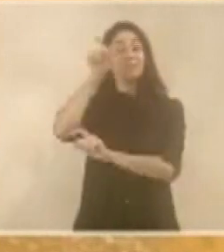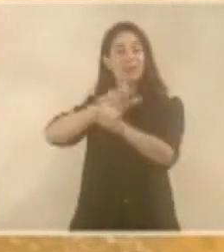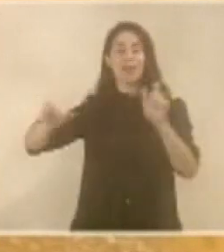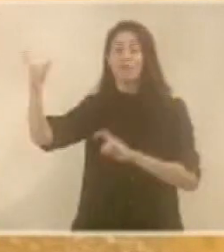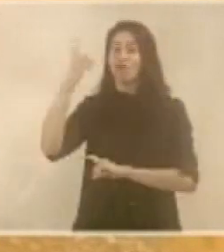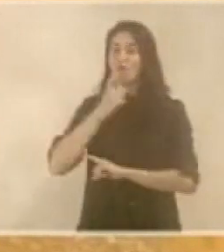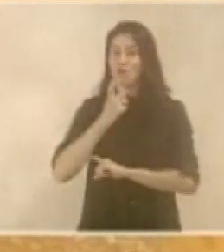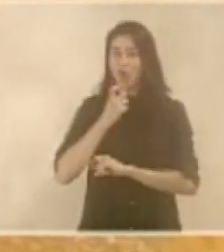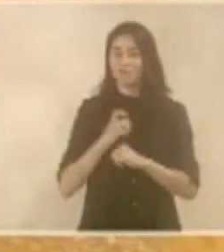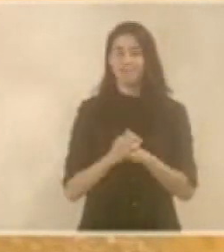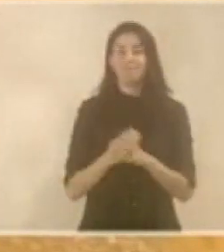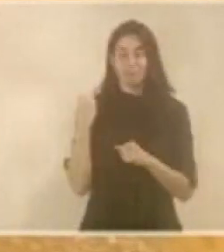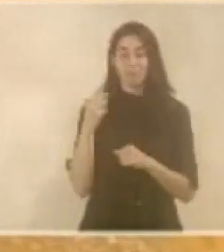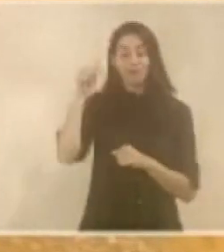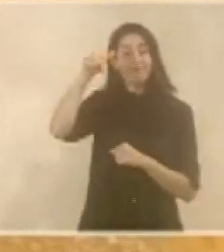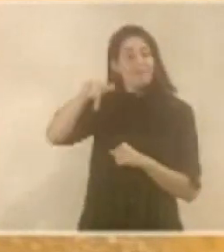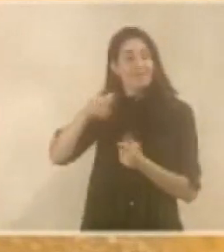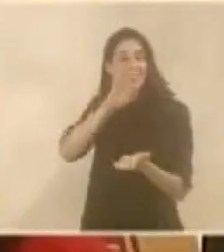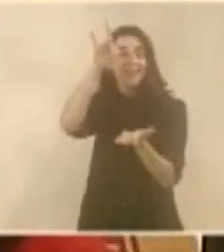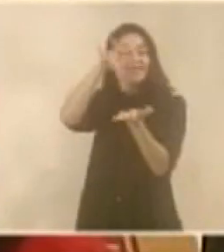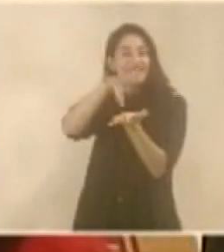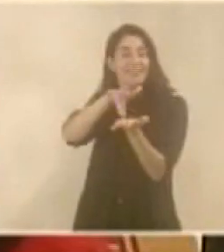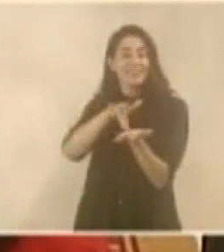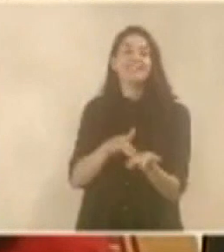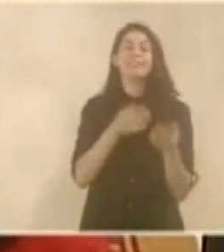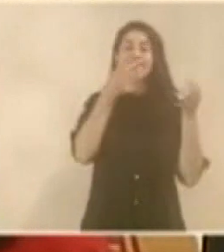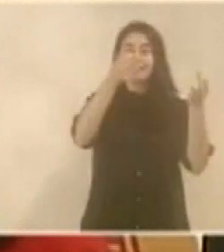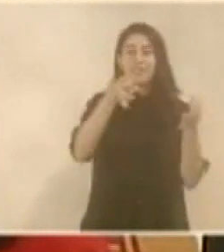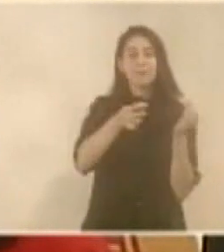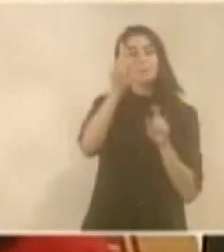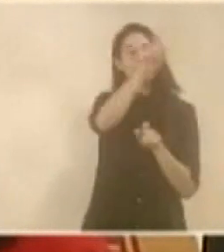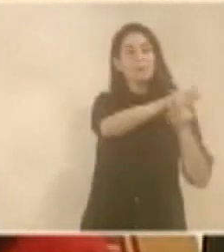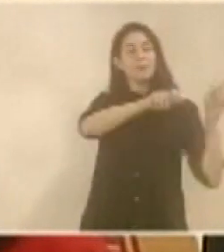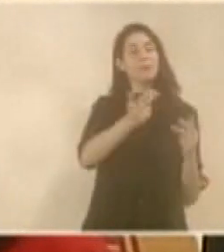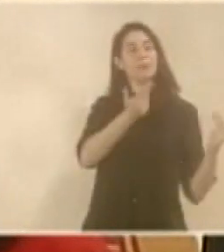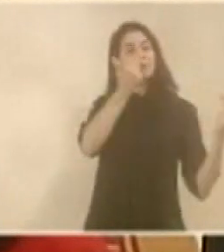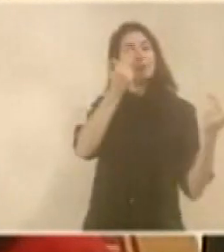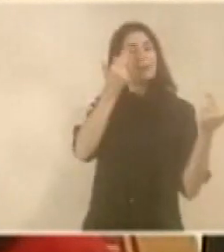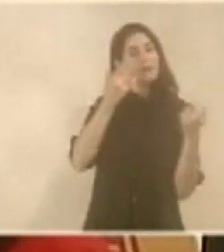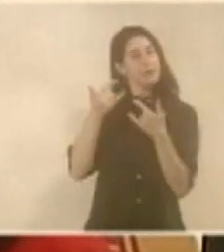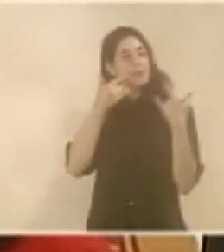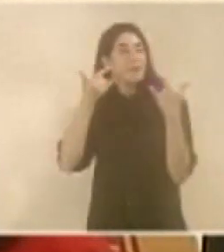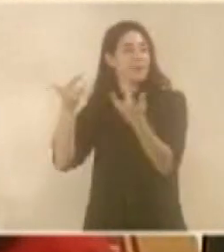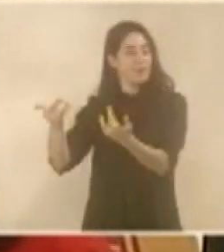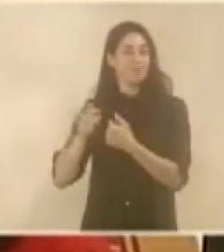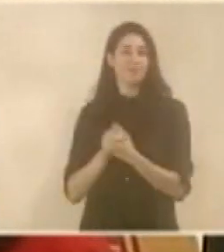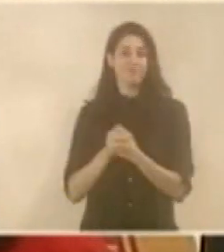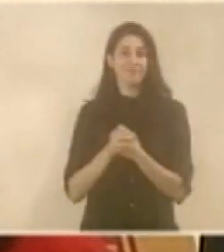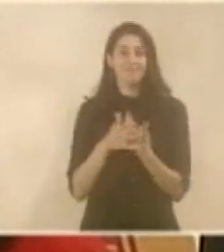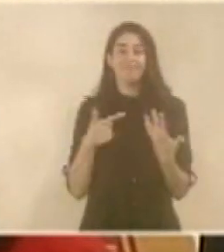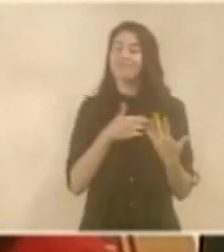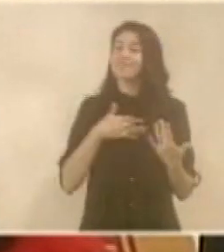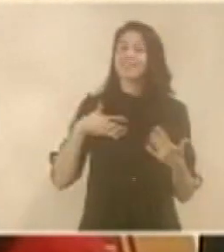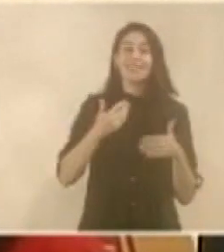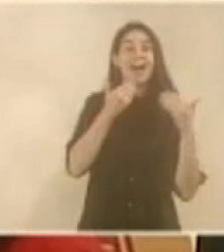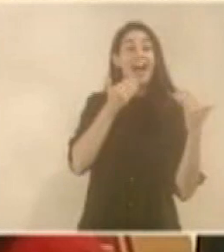y la memoria colectiva de varias generaciones de almerienses. Por eso, quiero darles las gracias por su asistencia